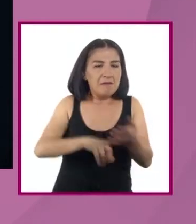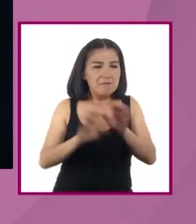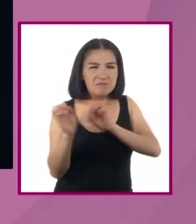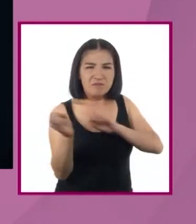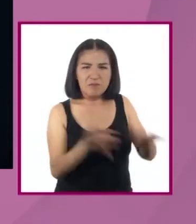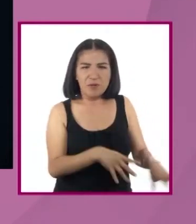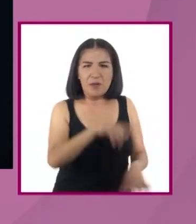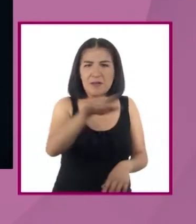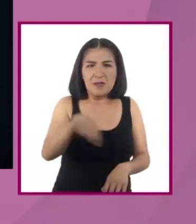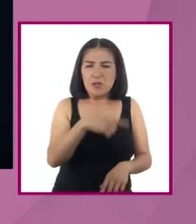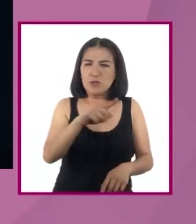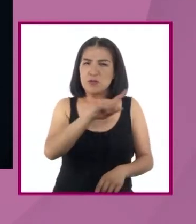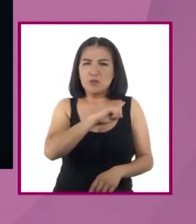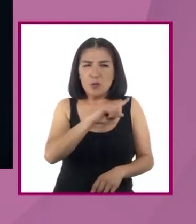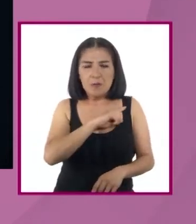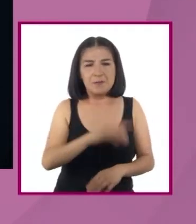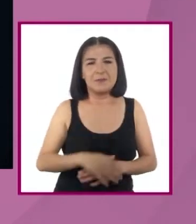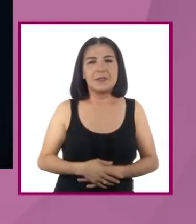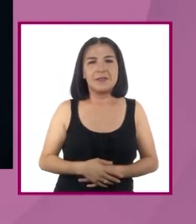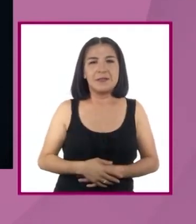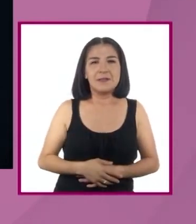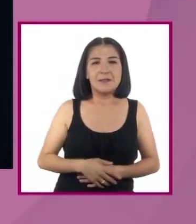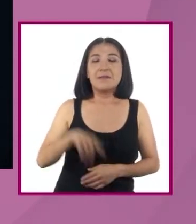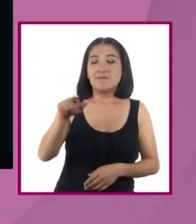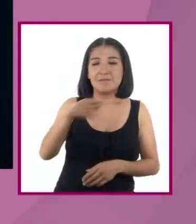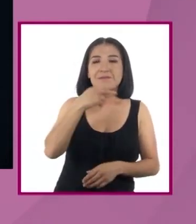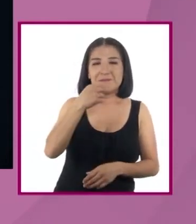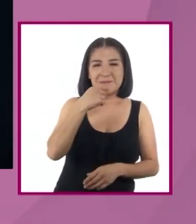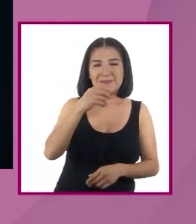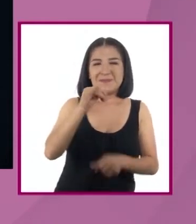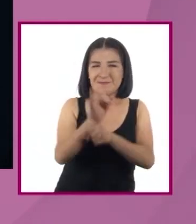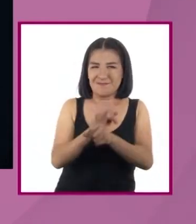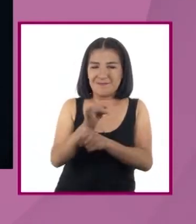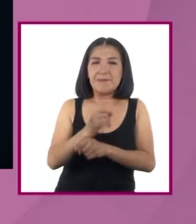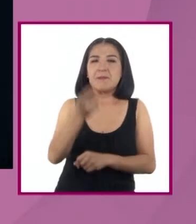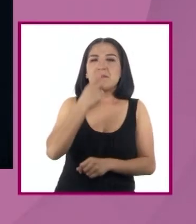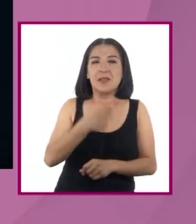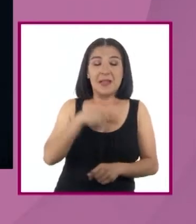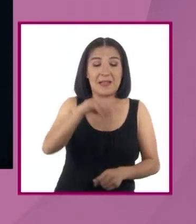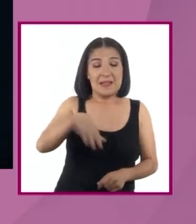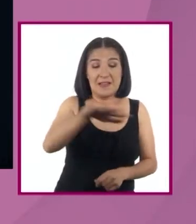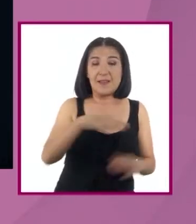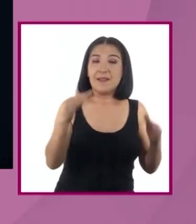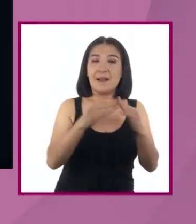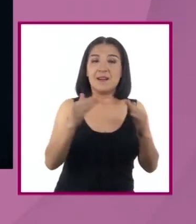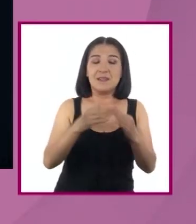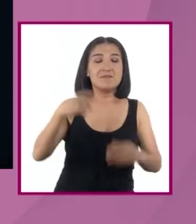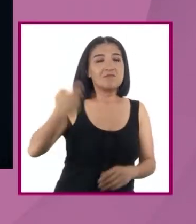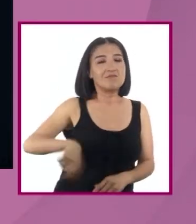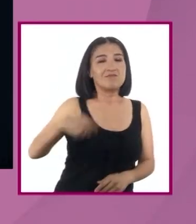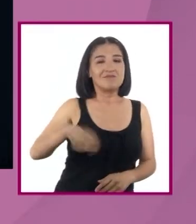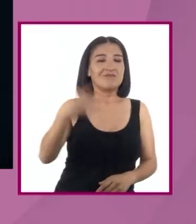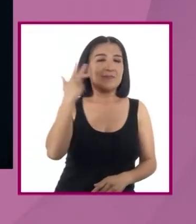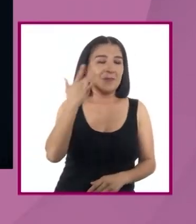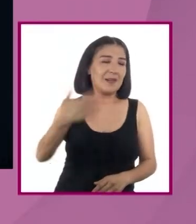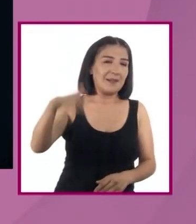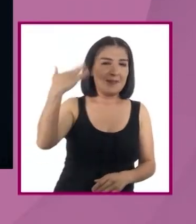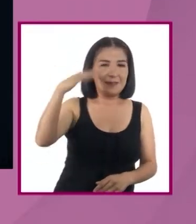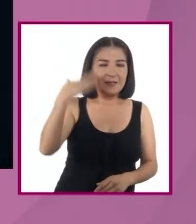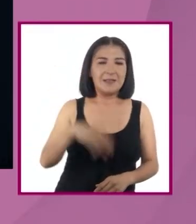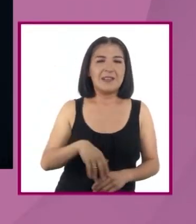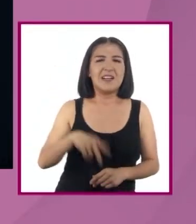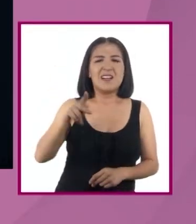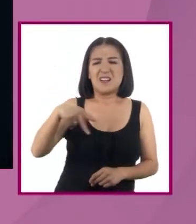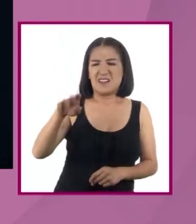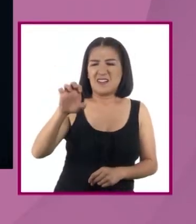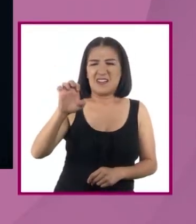Rice? Y él me dijo que la casa había sido de una familia de alta alcurnia, los Pearce. No